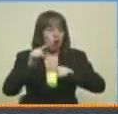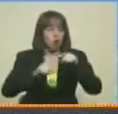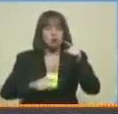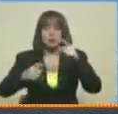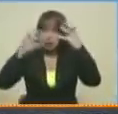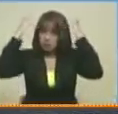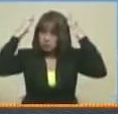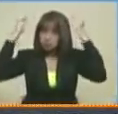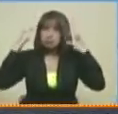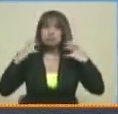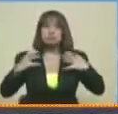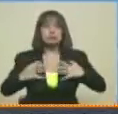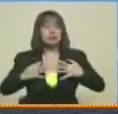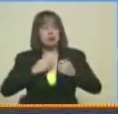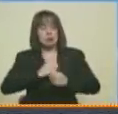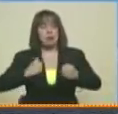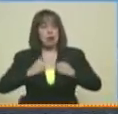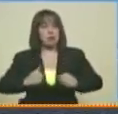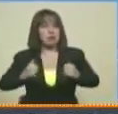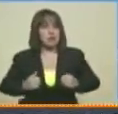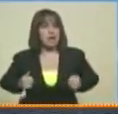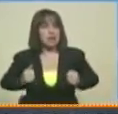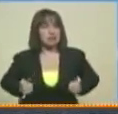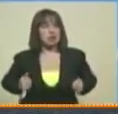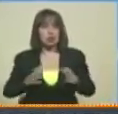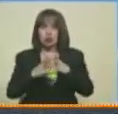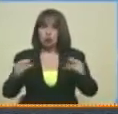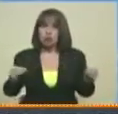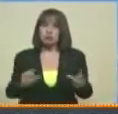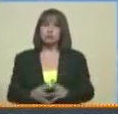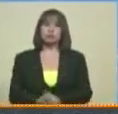personal, avanzando en el campo productivo.